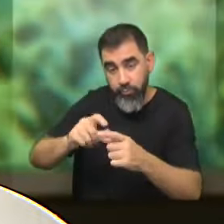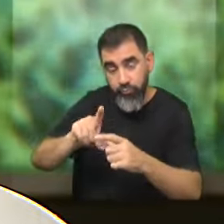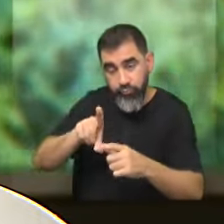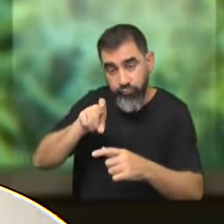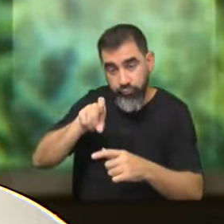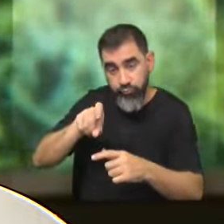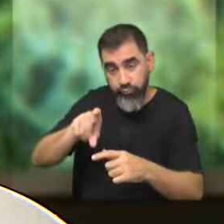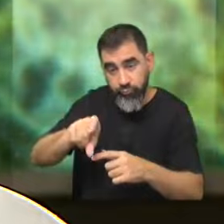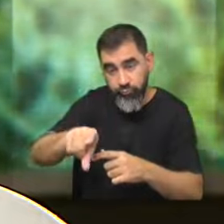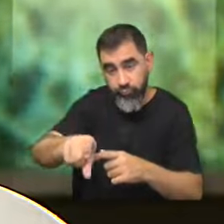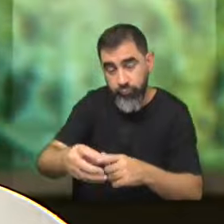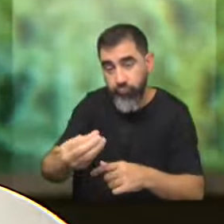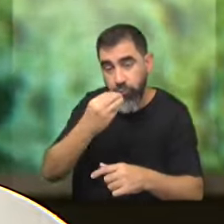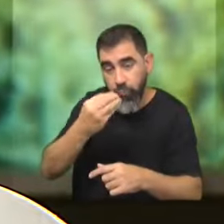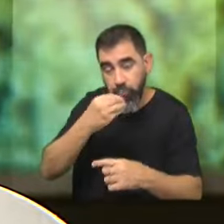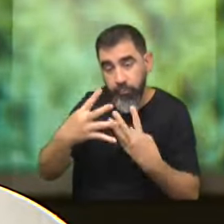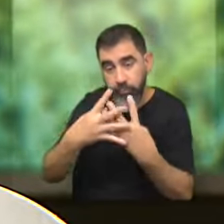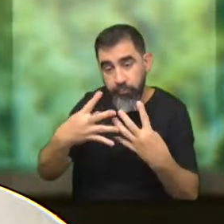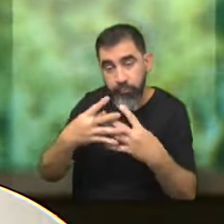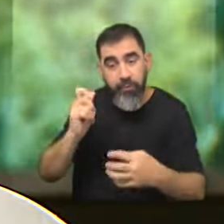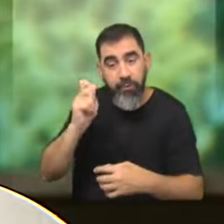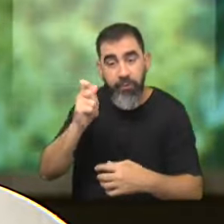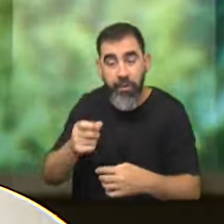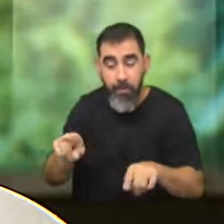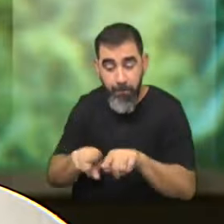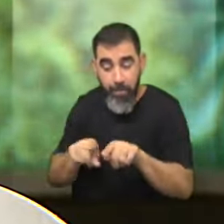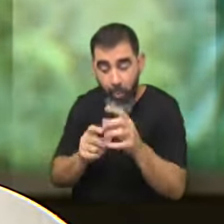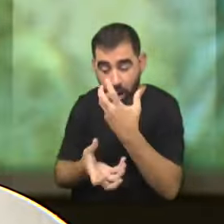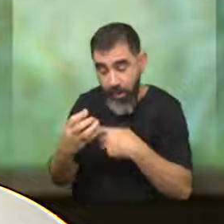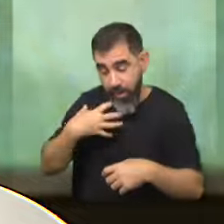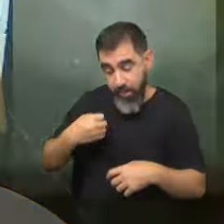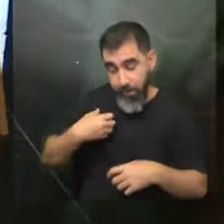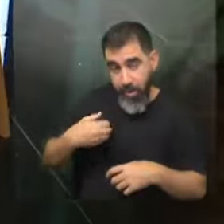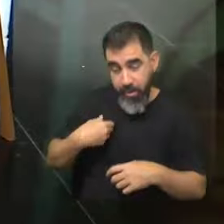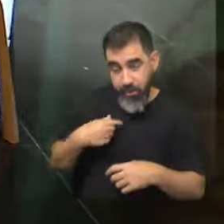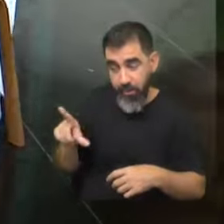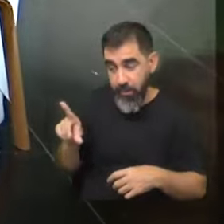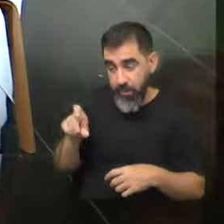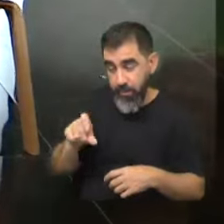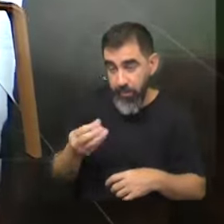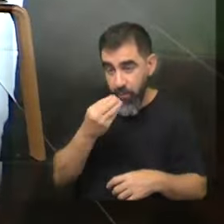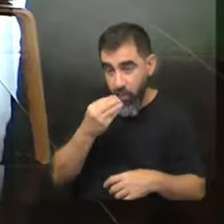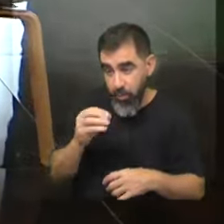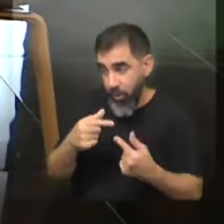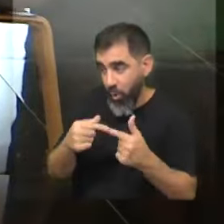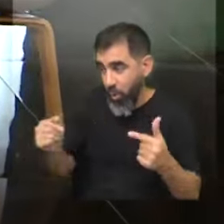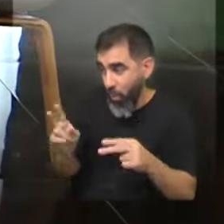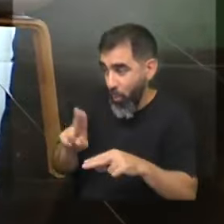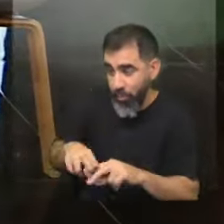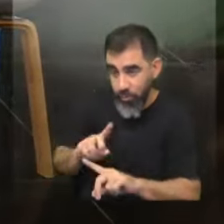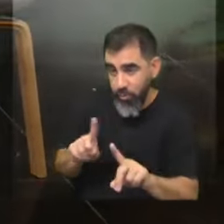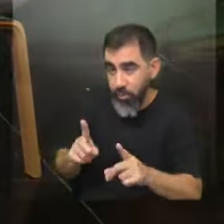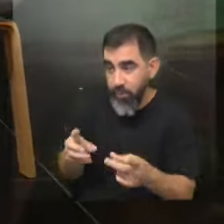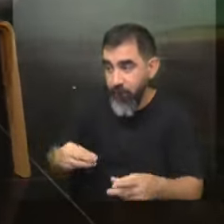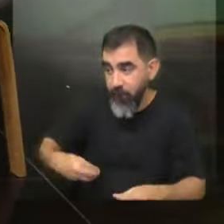crecer, alimentándose de los tejidos ¿de quién? Del grillo. O sea, la larva no puede alimentarse de materia muerta, tiene que ser